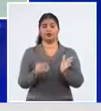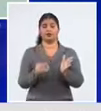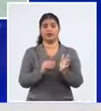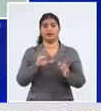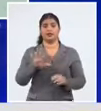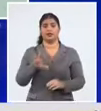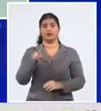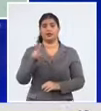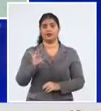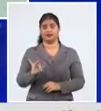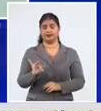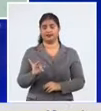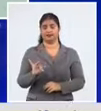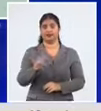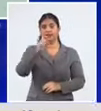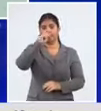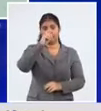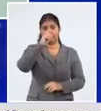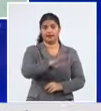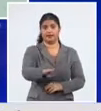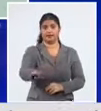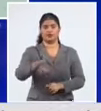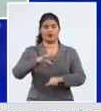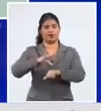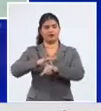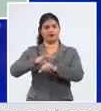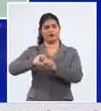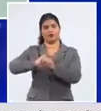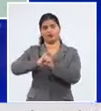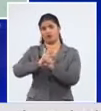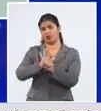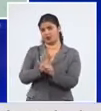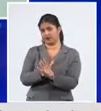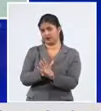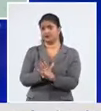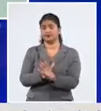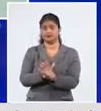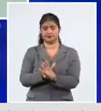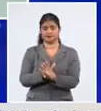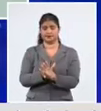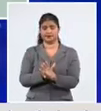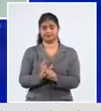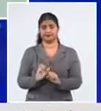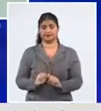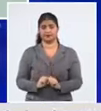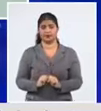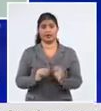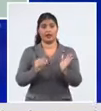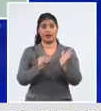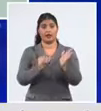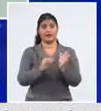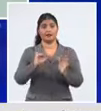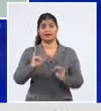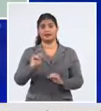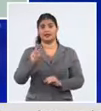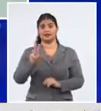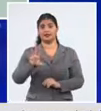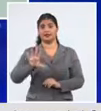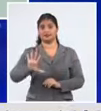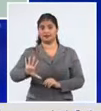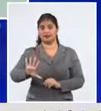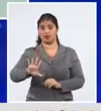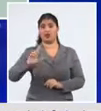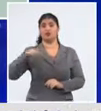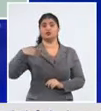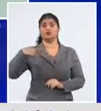24.527 pacientes pediátricos, con una elevada cifra de 1.635 diariamente,